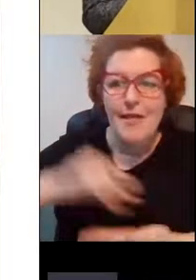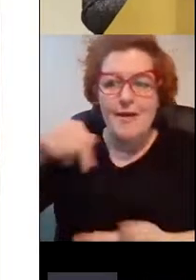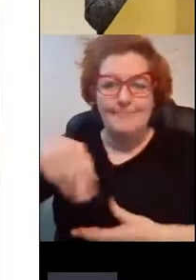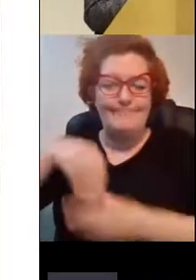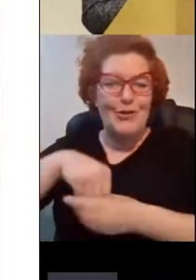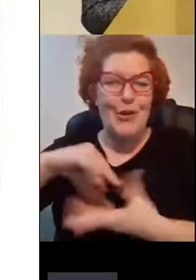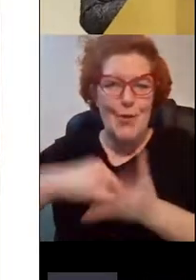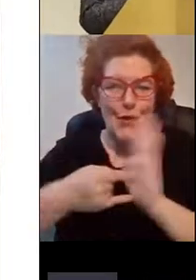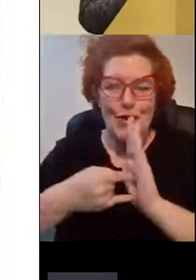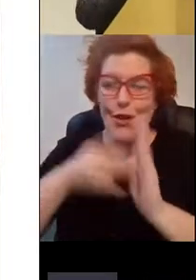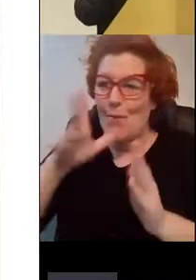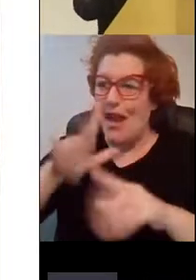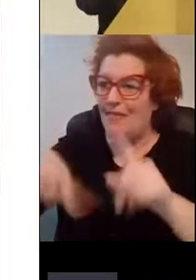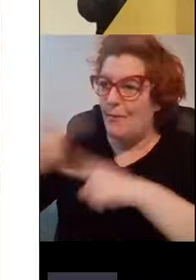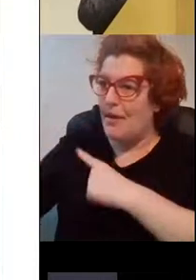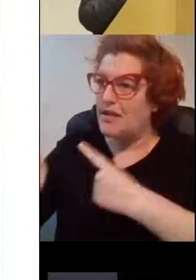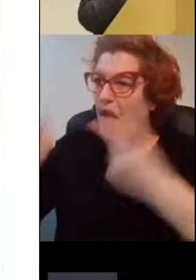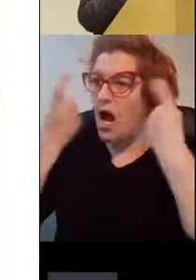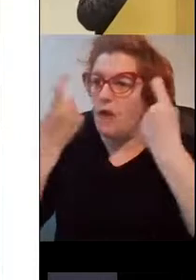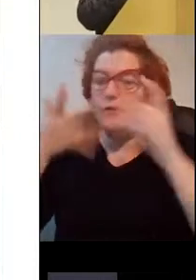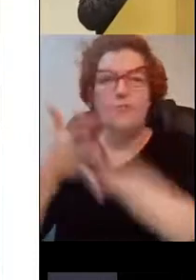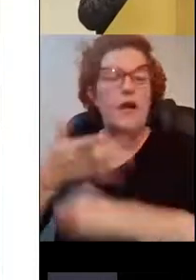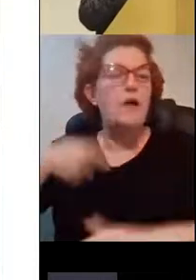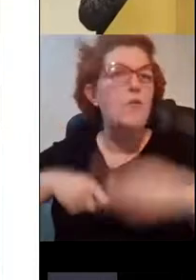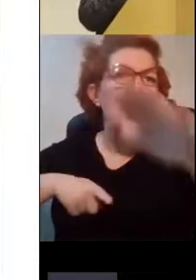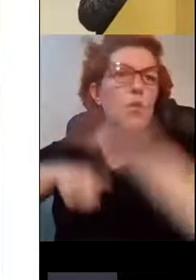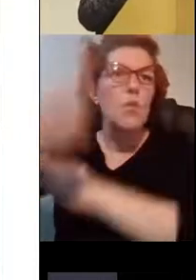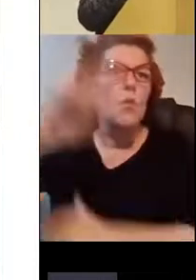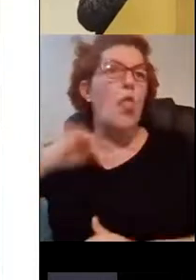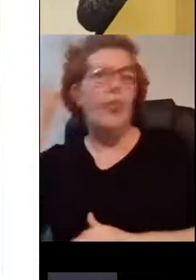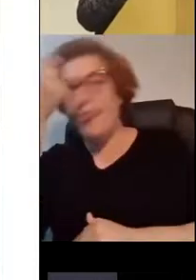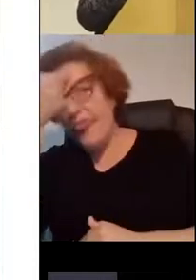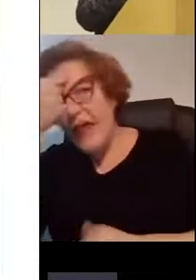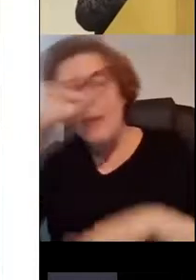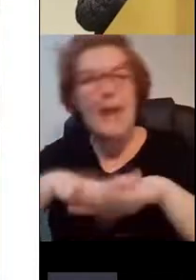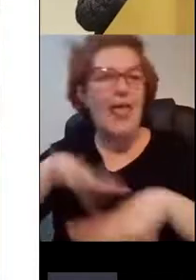vemos luego en los alumnos de entender